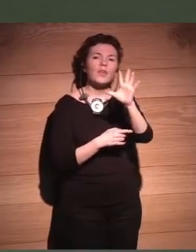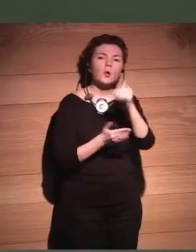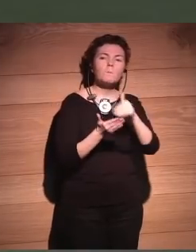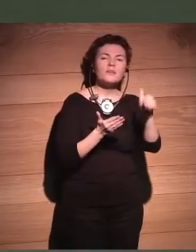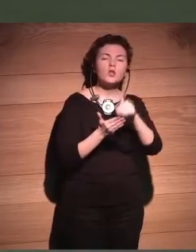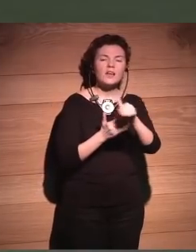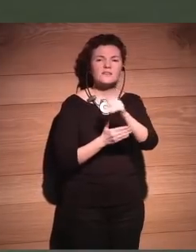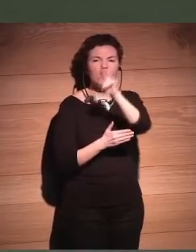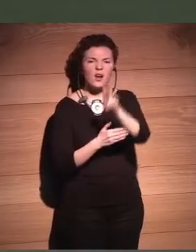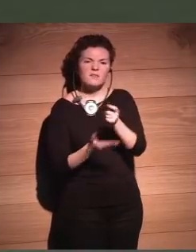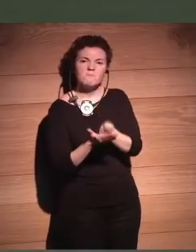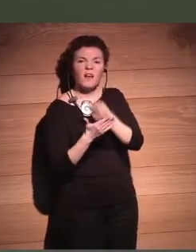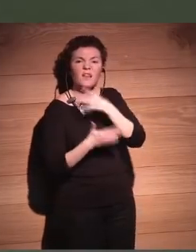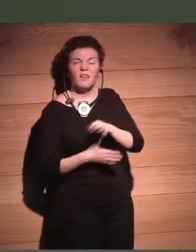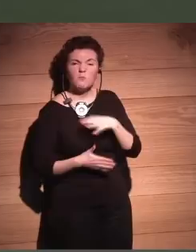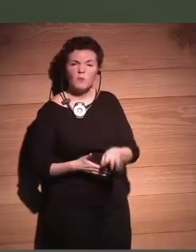eso?